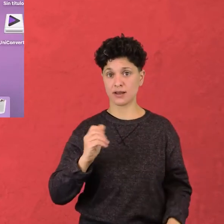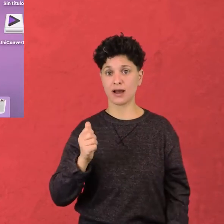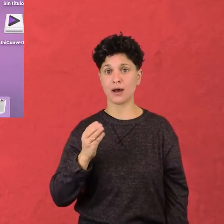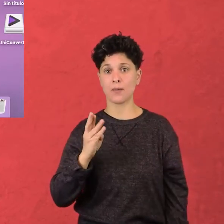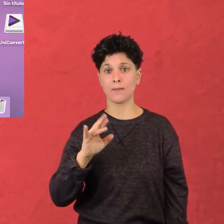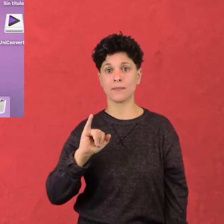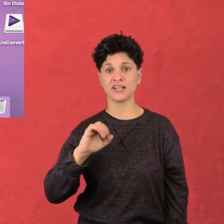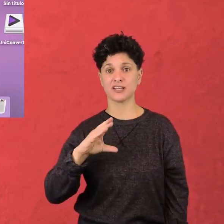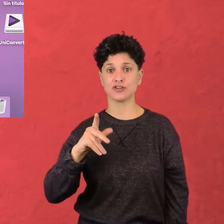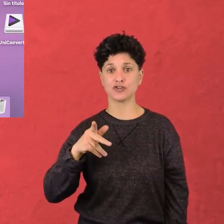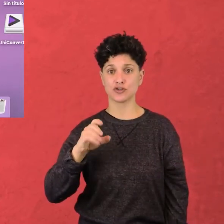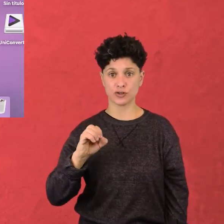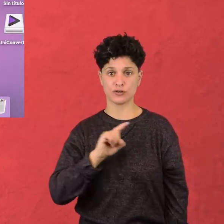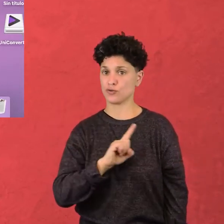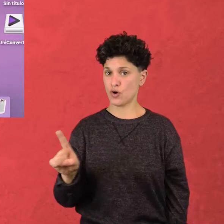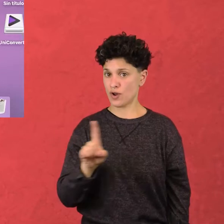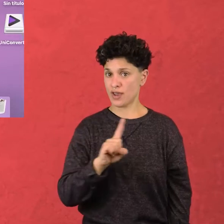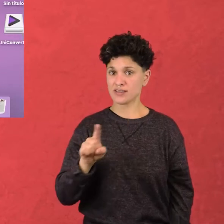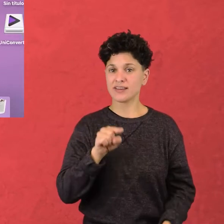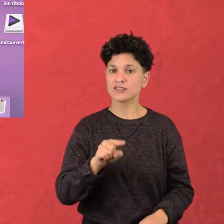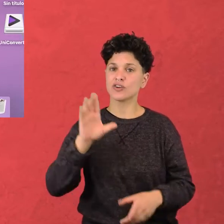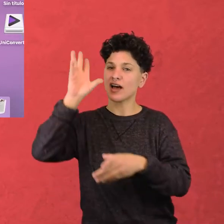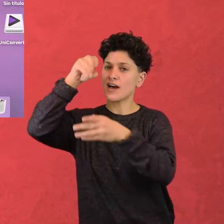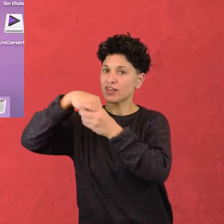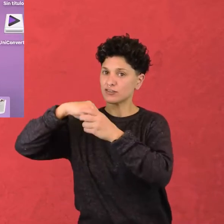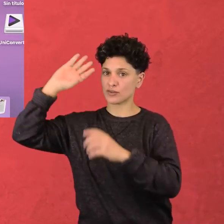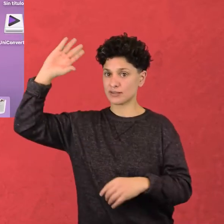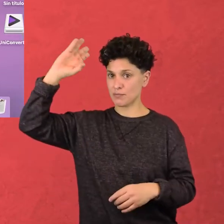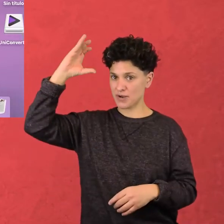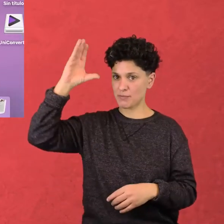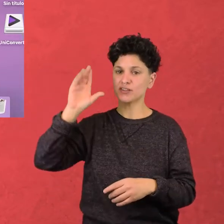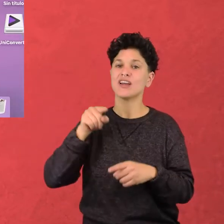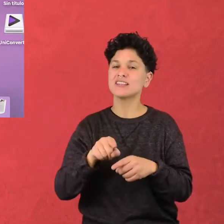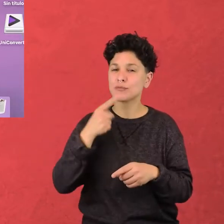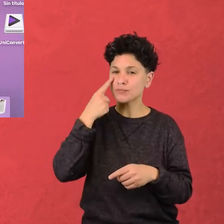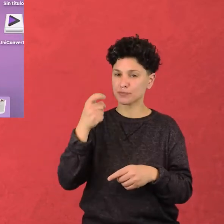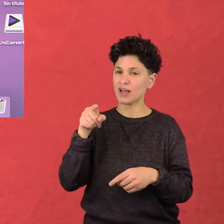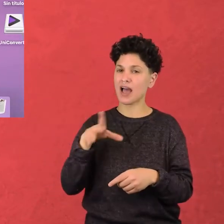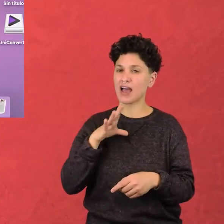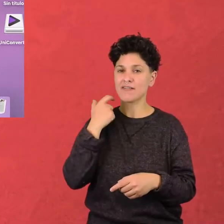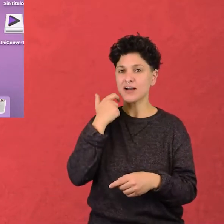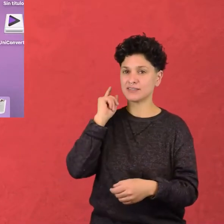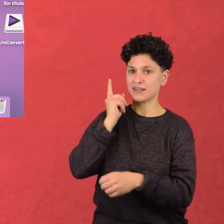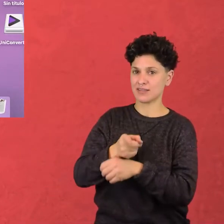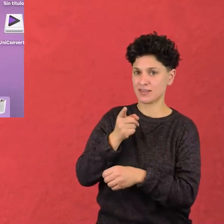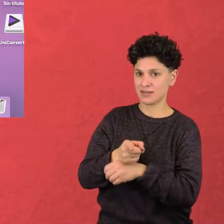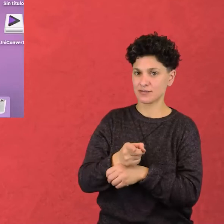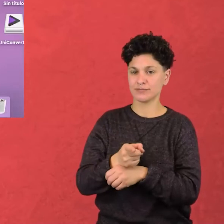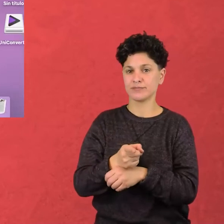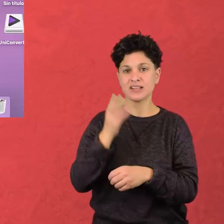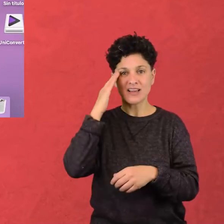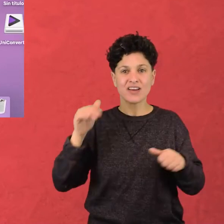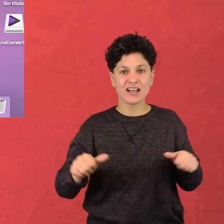Esto no debe ser confundido con el capricho, que pertenece al ámbito del temperamento y denota